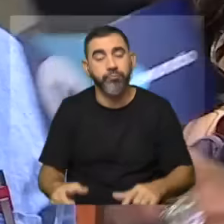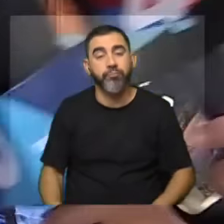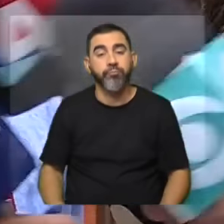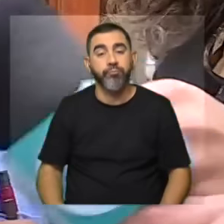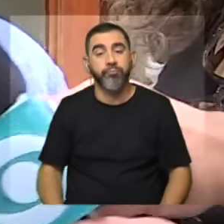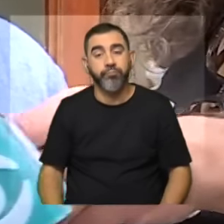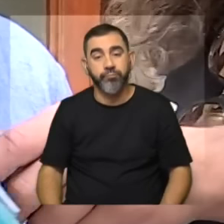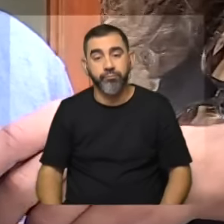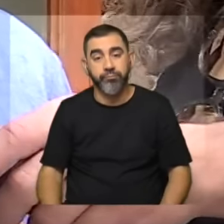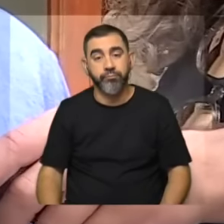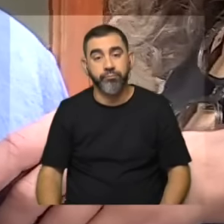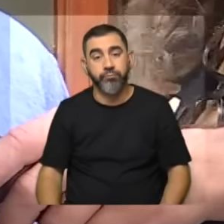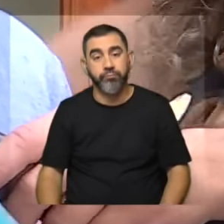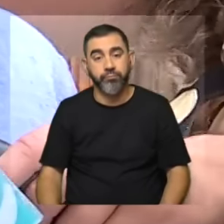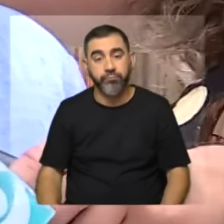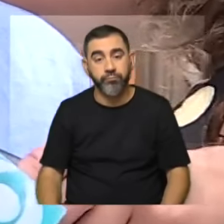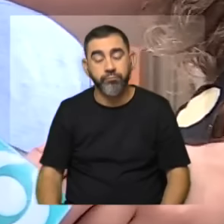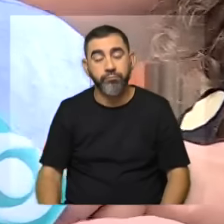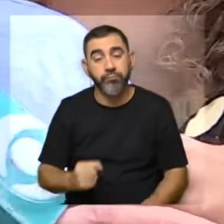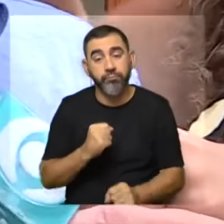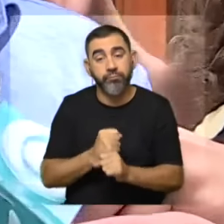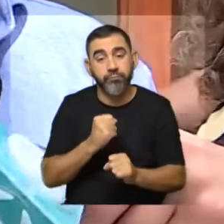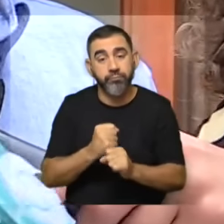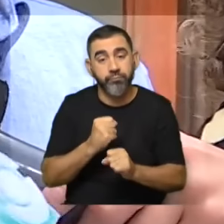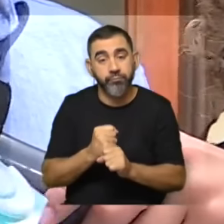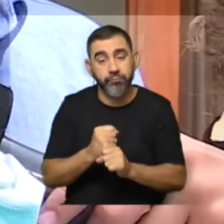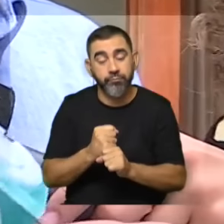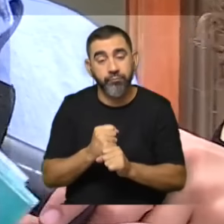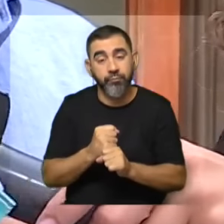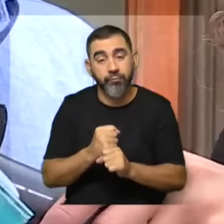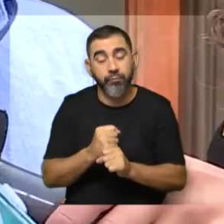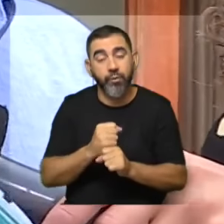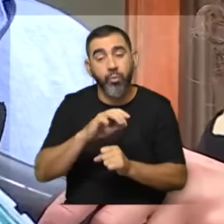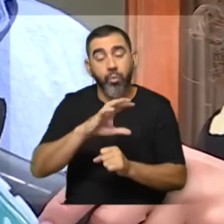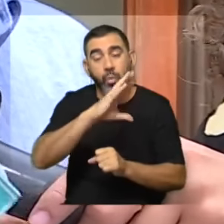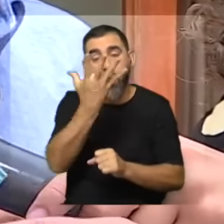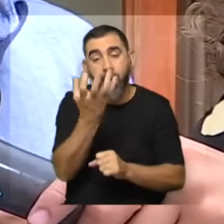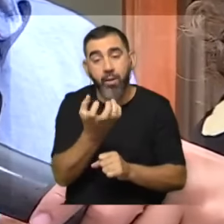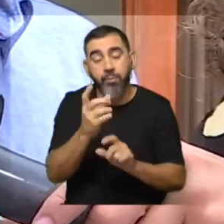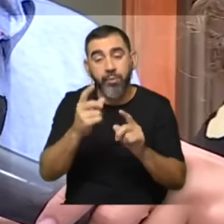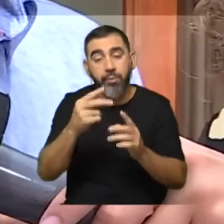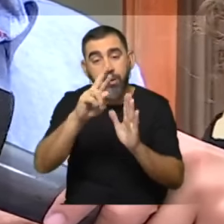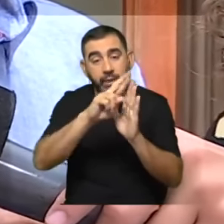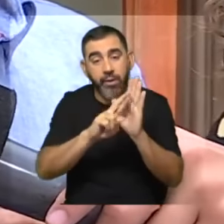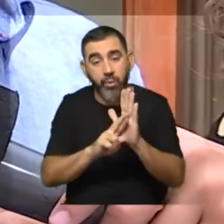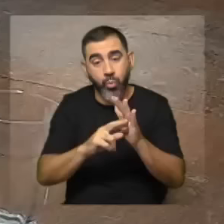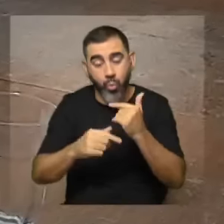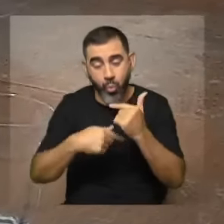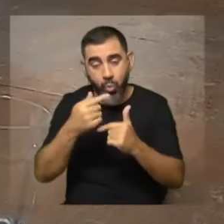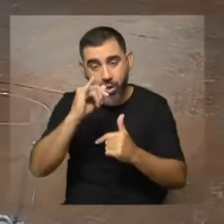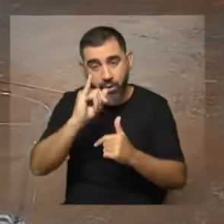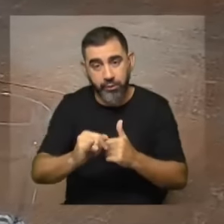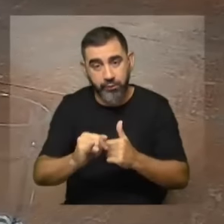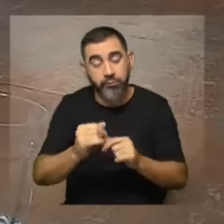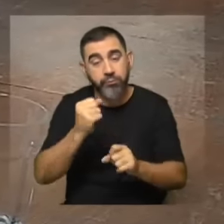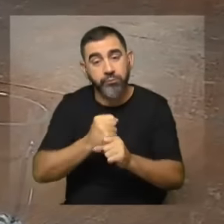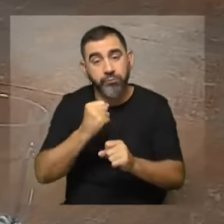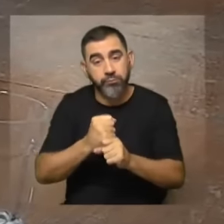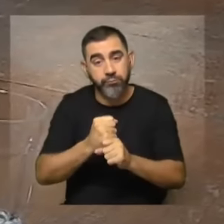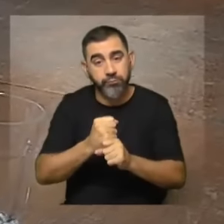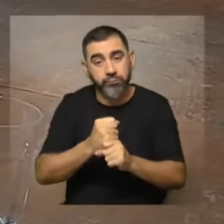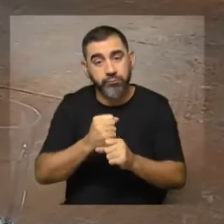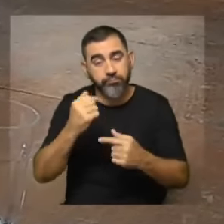c nosotros entendemos que el trabajo en plataforma es un trabajo que se tiene que regular es un trabajo que vino para quedarse es un trabajo que tiene muchísimos